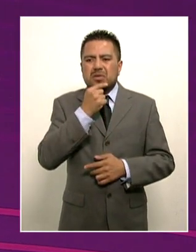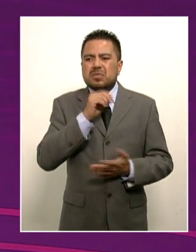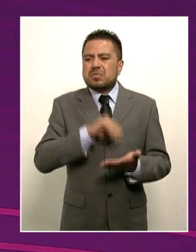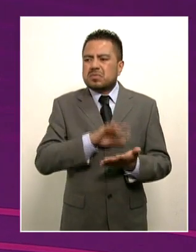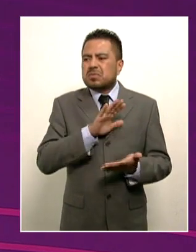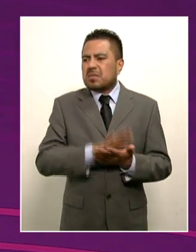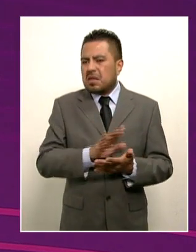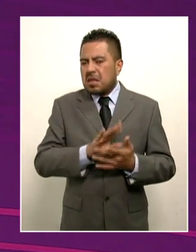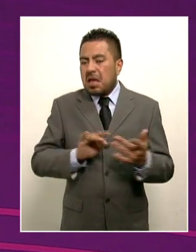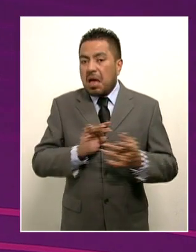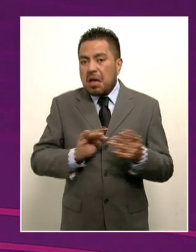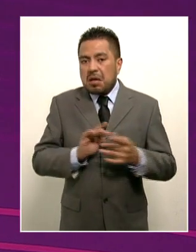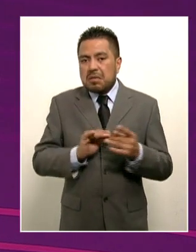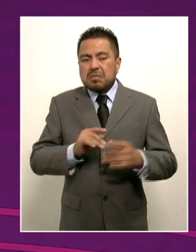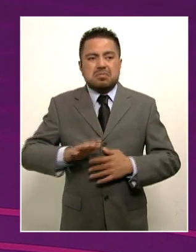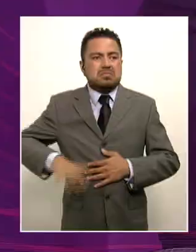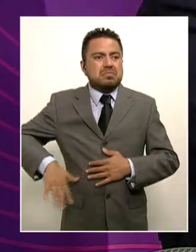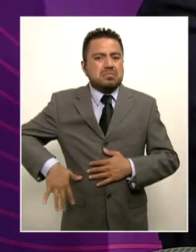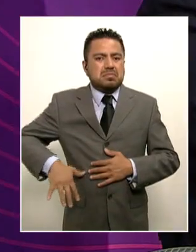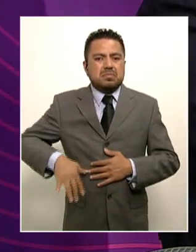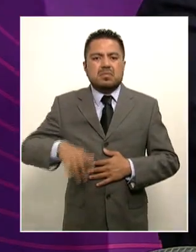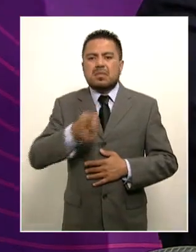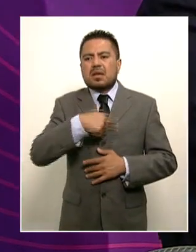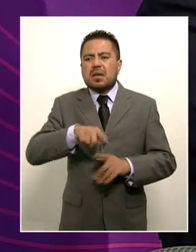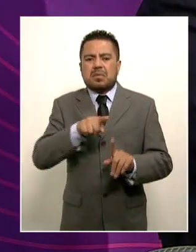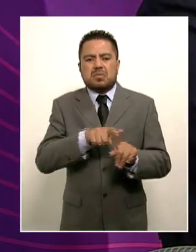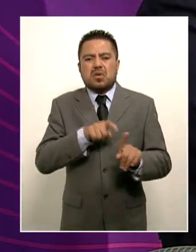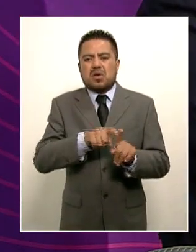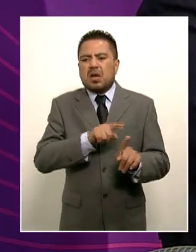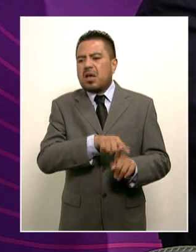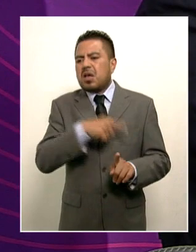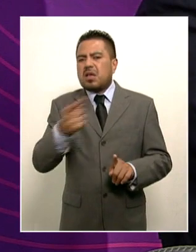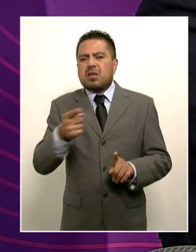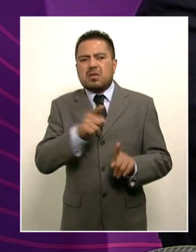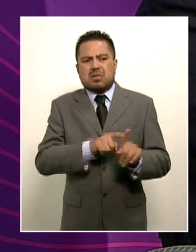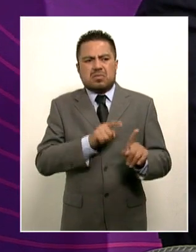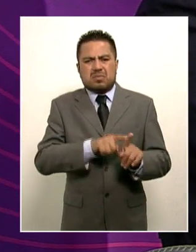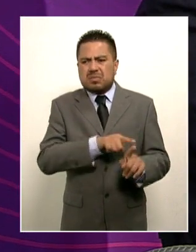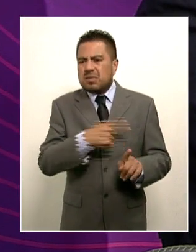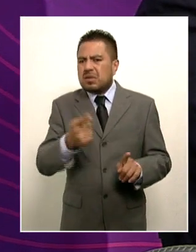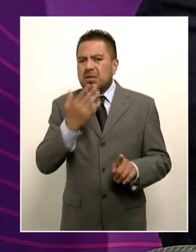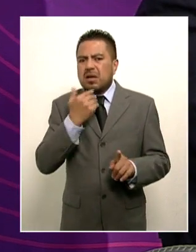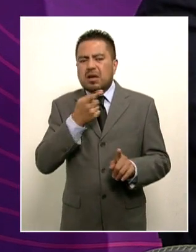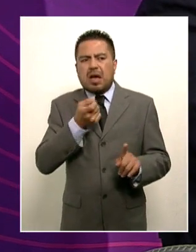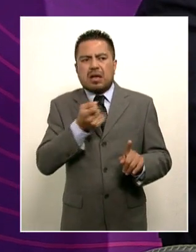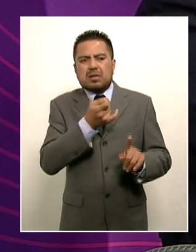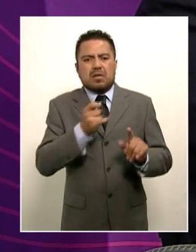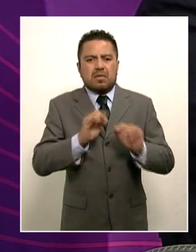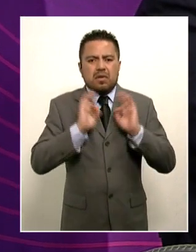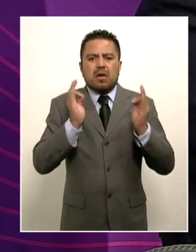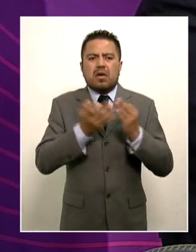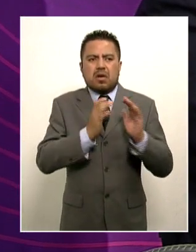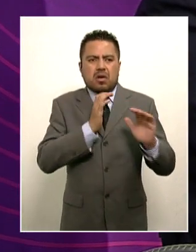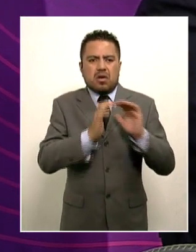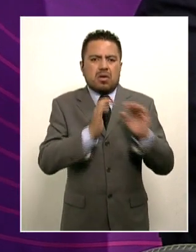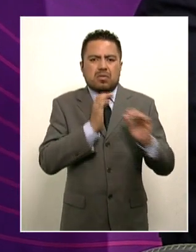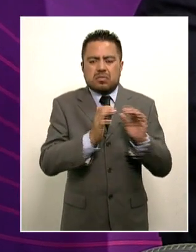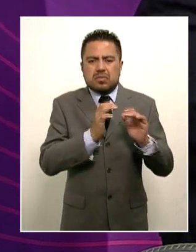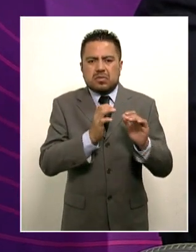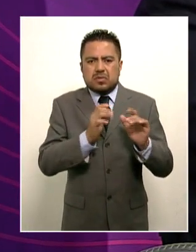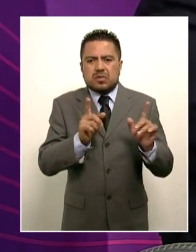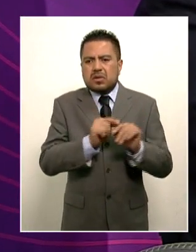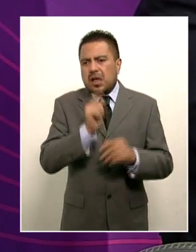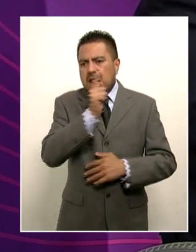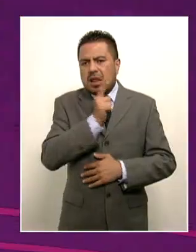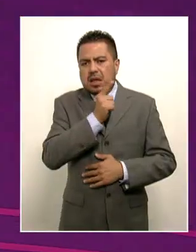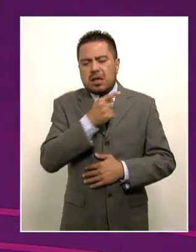argumentaba que se estaban burlando de él, ¿no? Y decías, oye, no se están burlando de él, es su forma de comunicación, ¿no? Es su